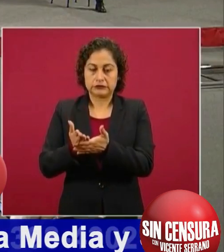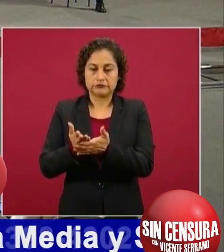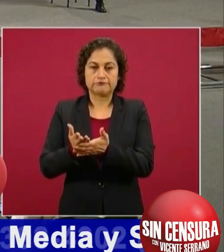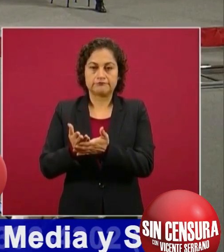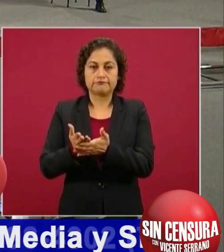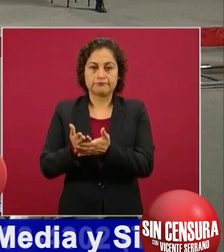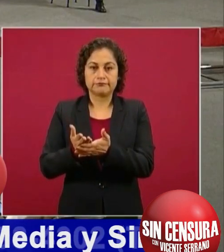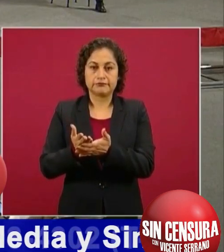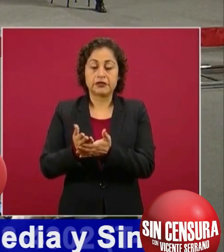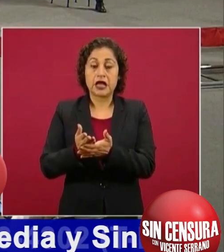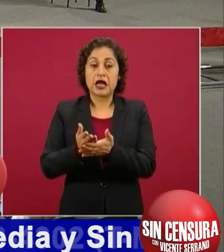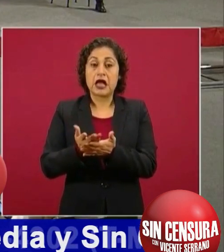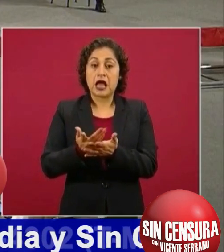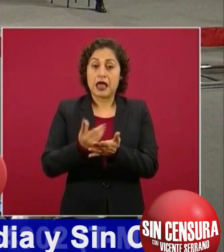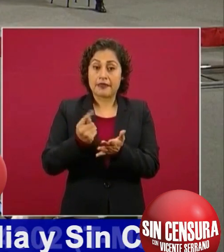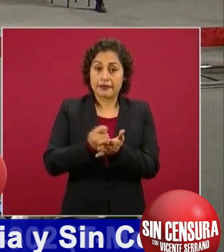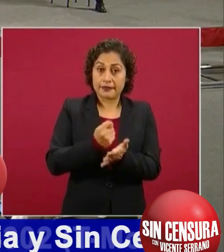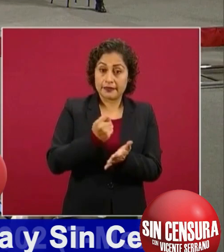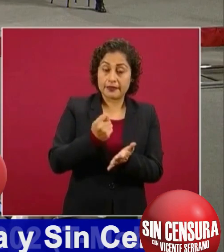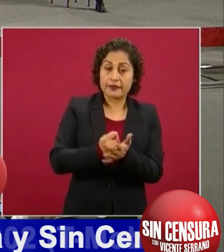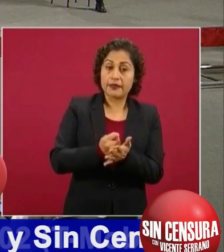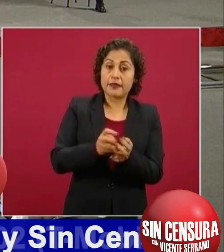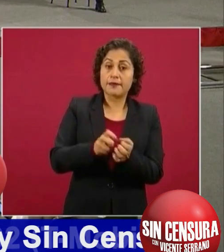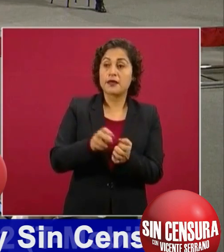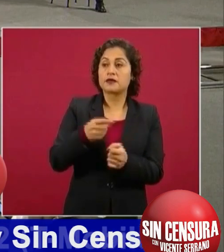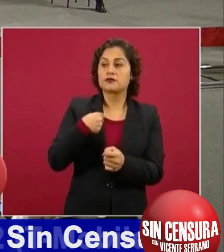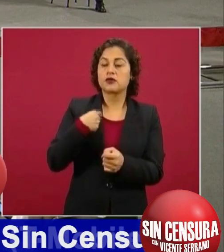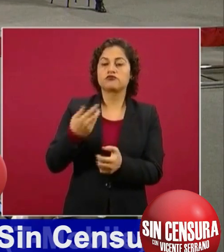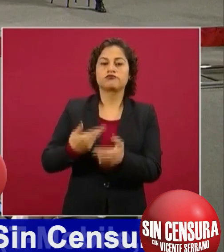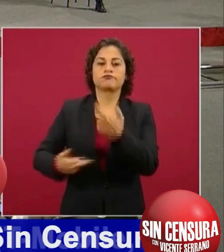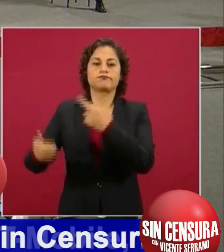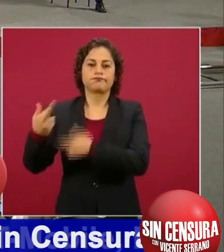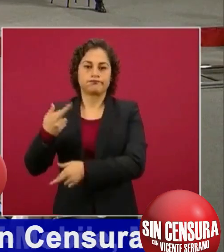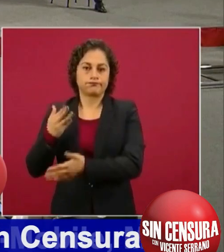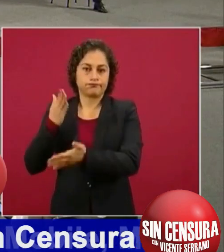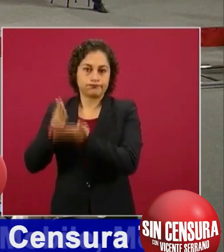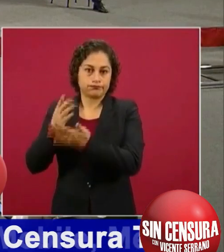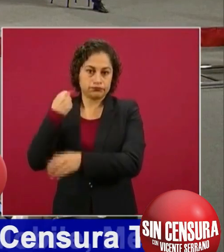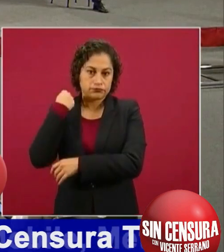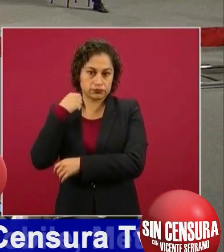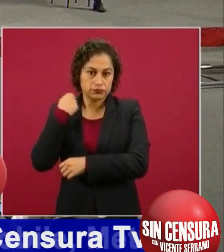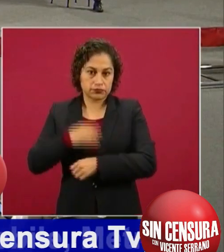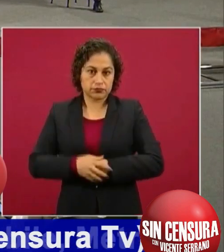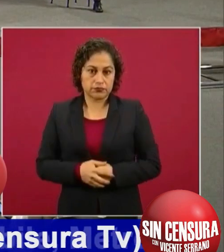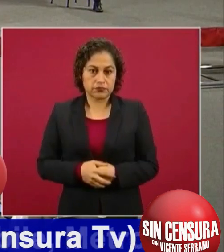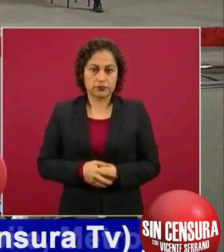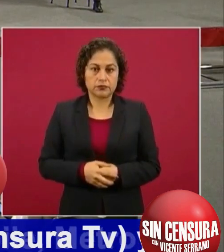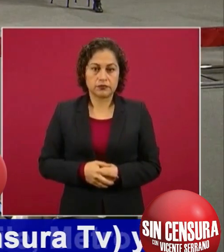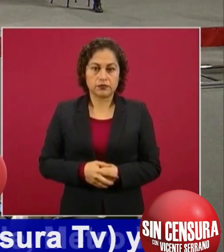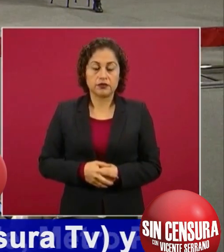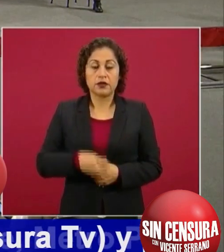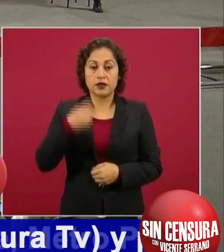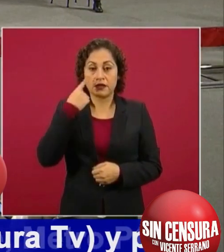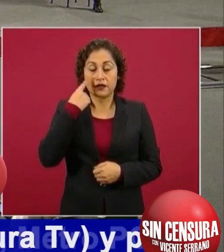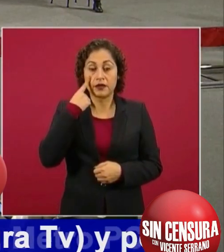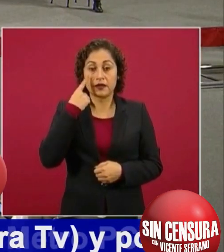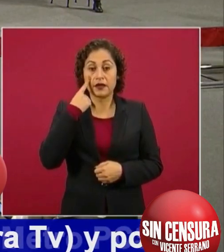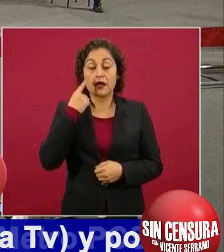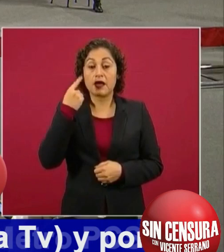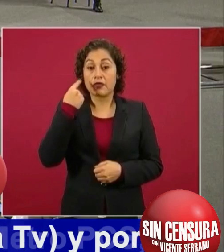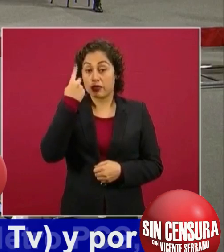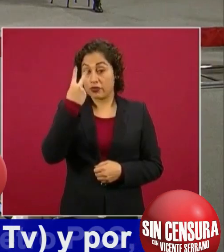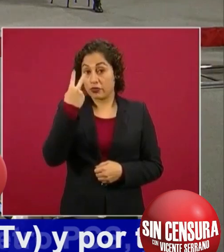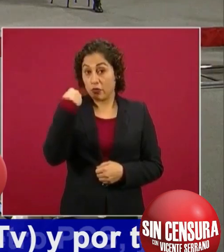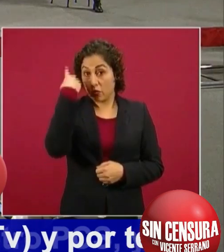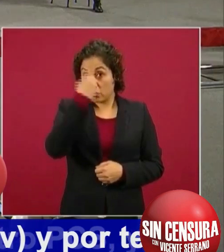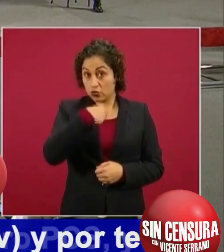de Tepic. Entonces se tuvo aquí, nada más fueron 2 horas, 2100. Y ya empezamos